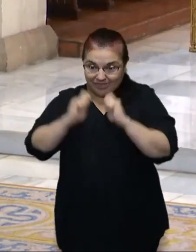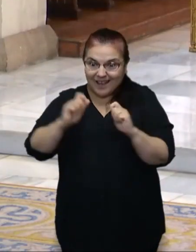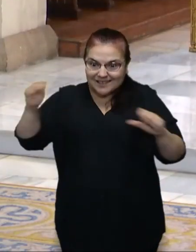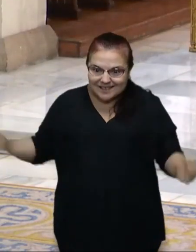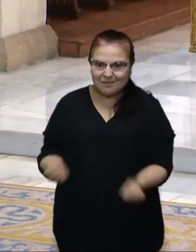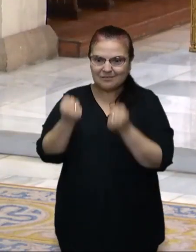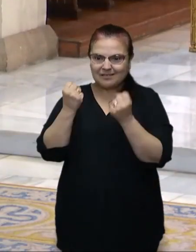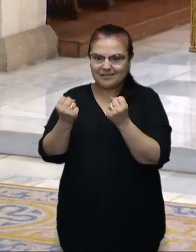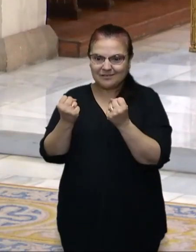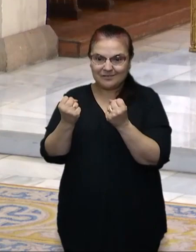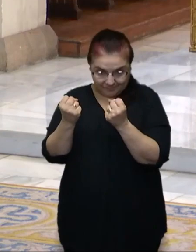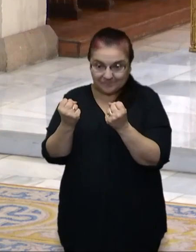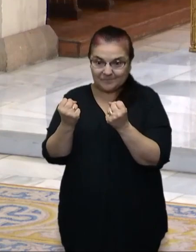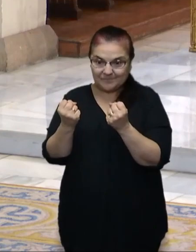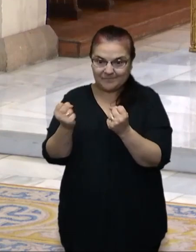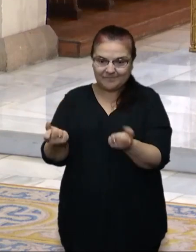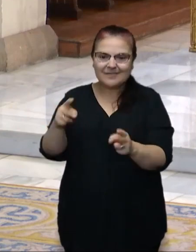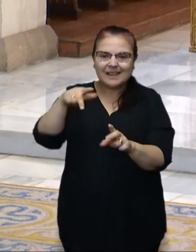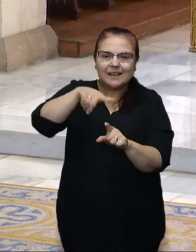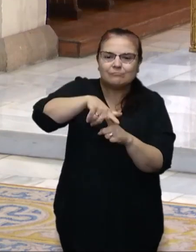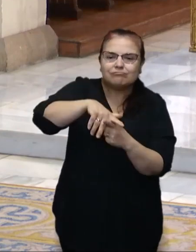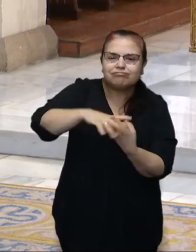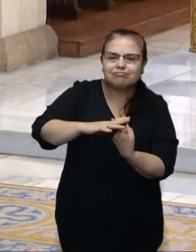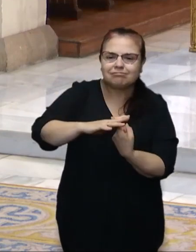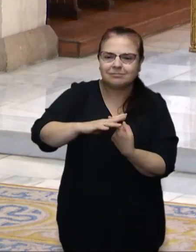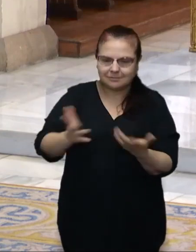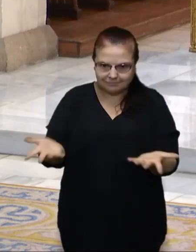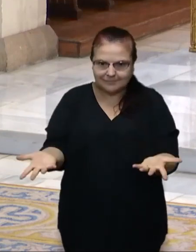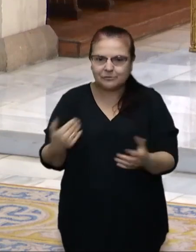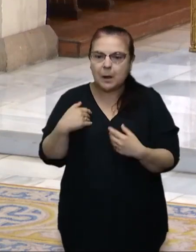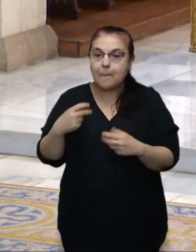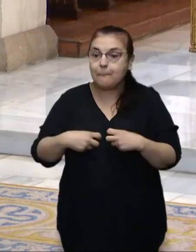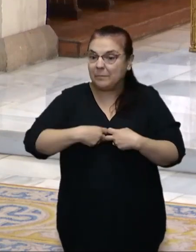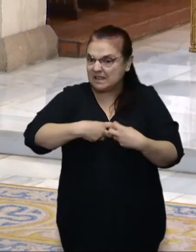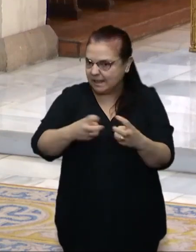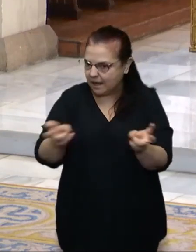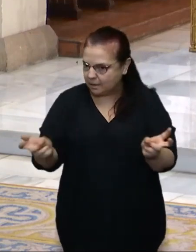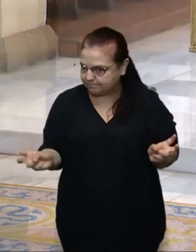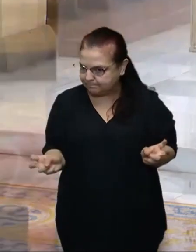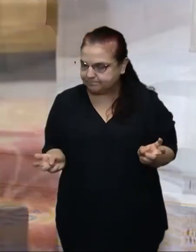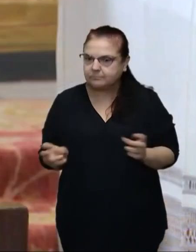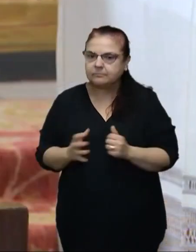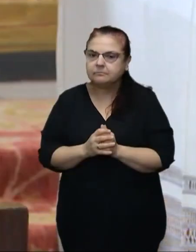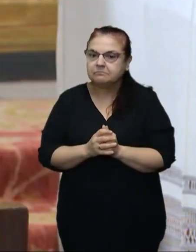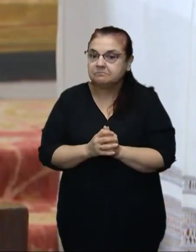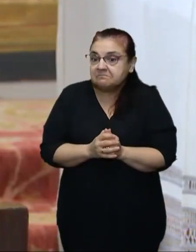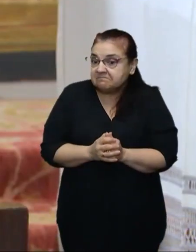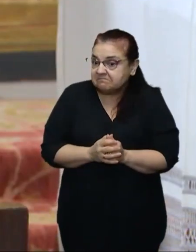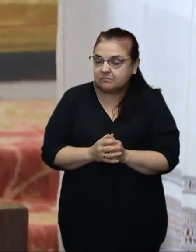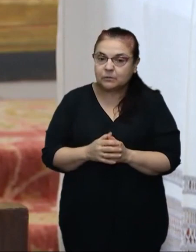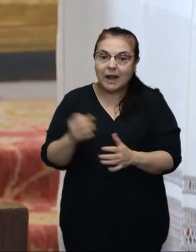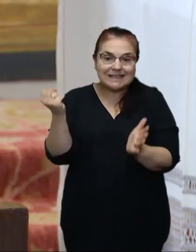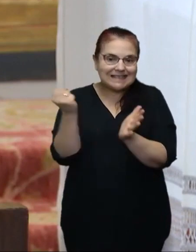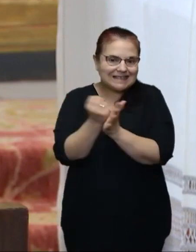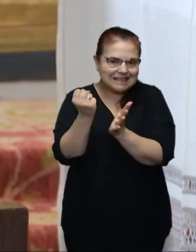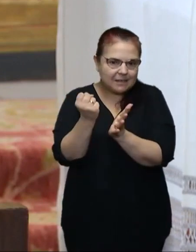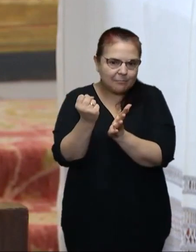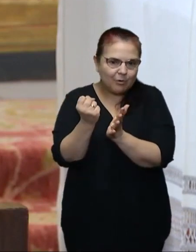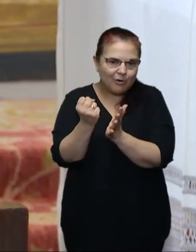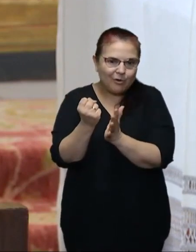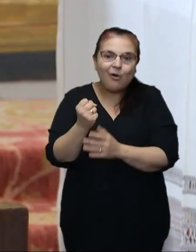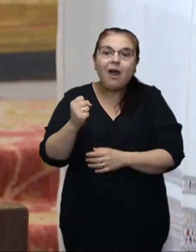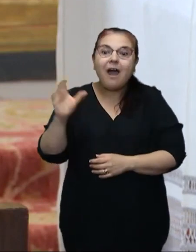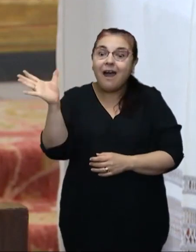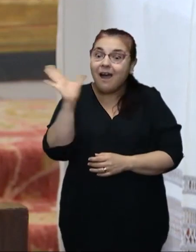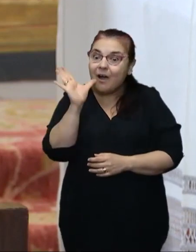hace en el contexto de una piscina que de alguna manera está simbolizando el agua del